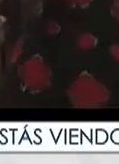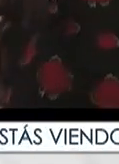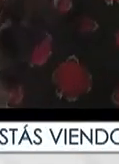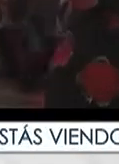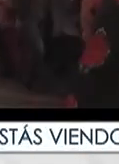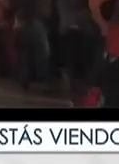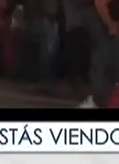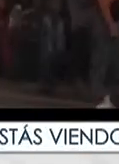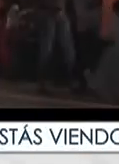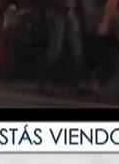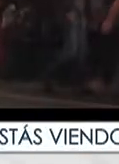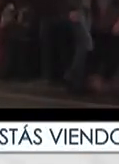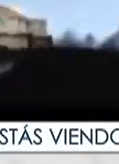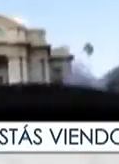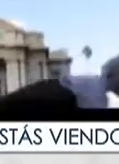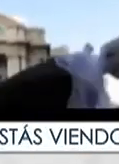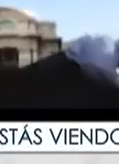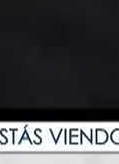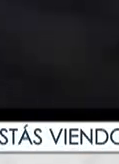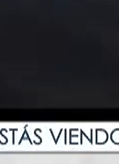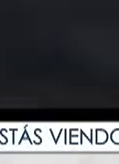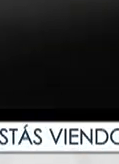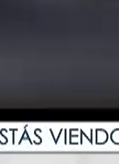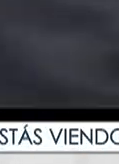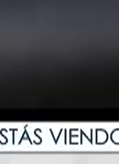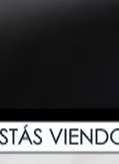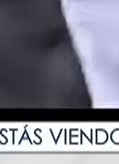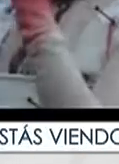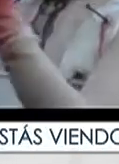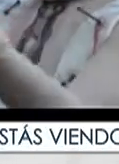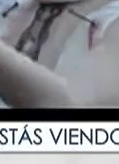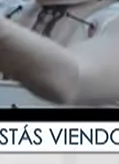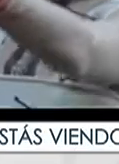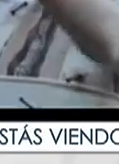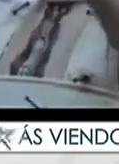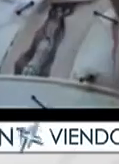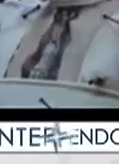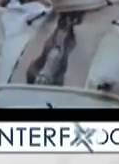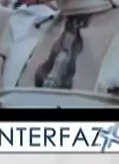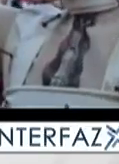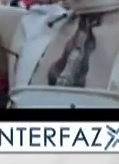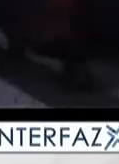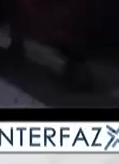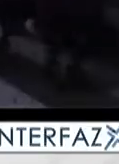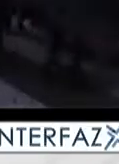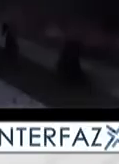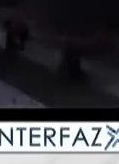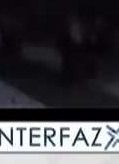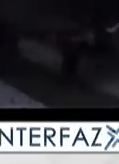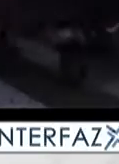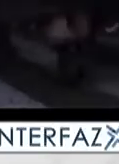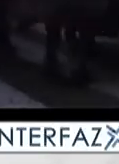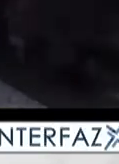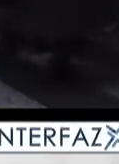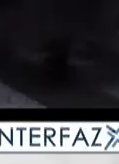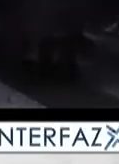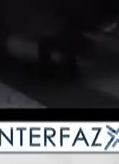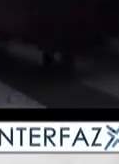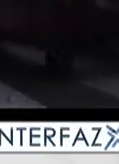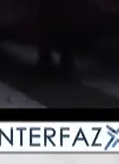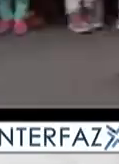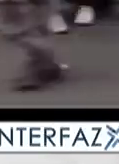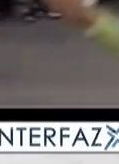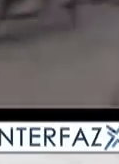together. So it's a real communal thing, and it also guarantees for all of us that when you die, you won't be forgotten. That's